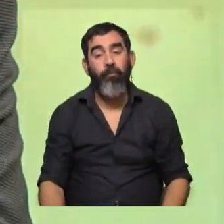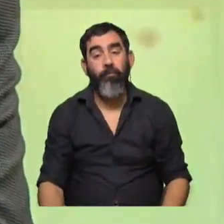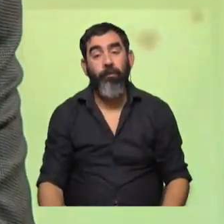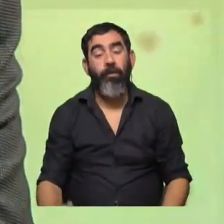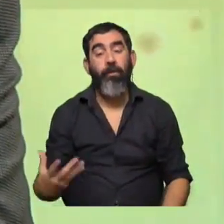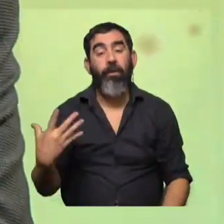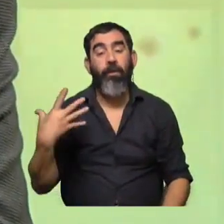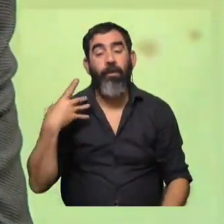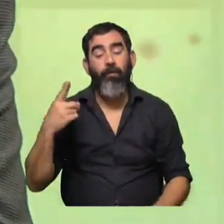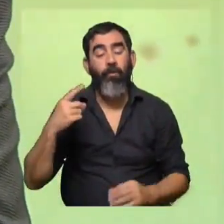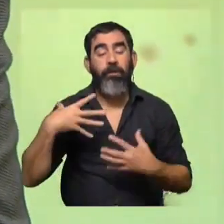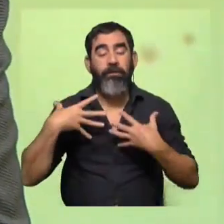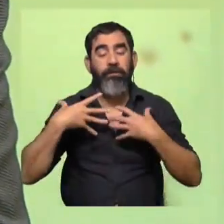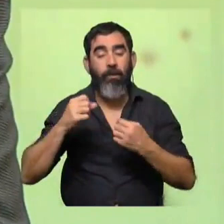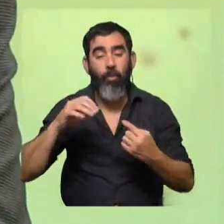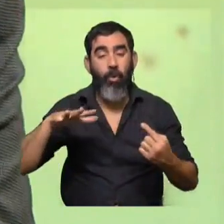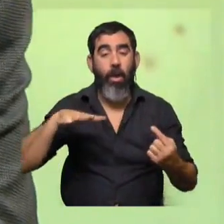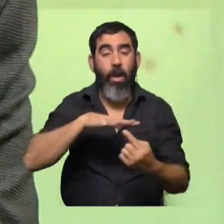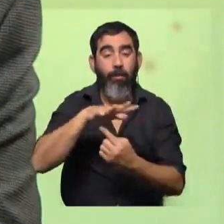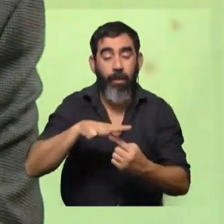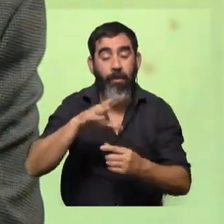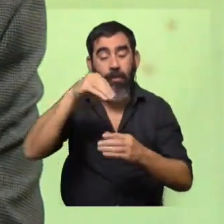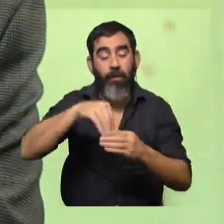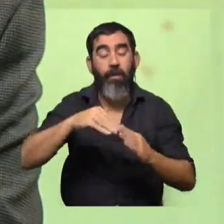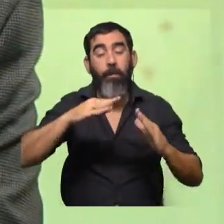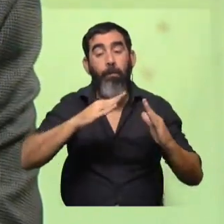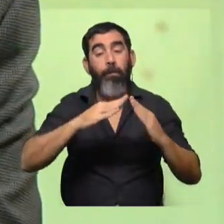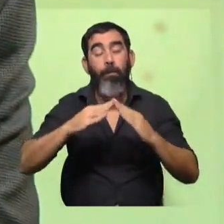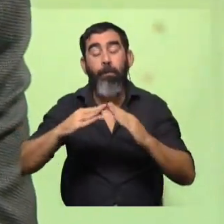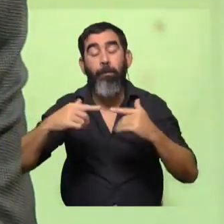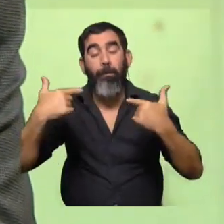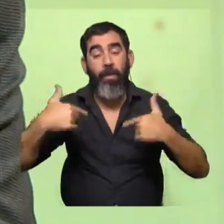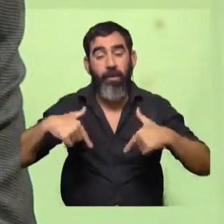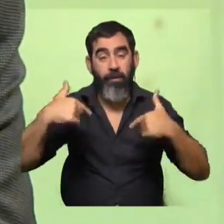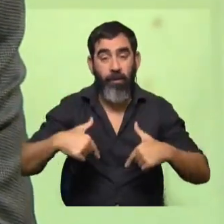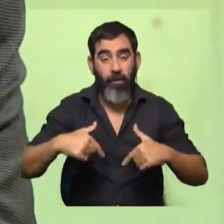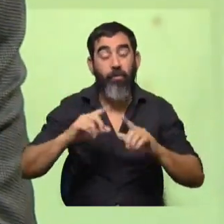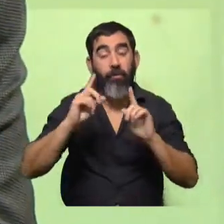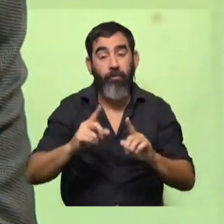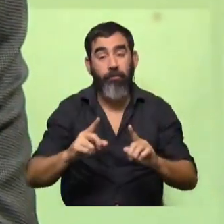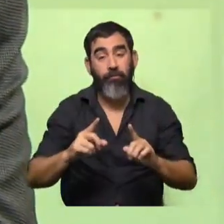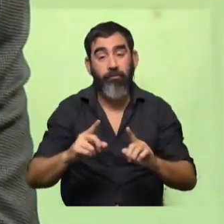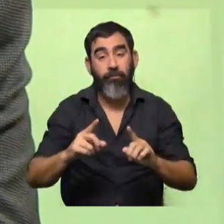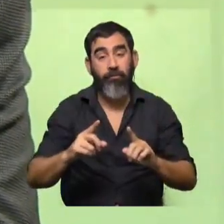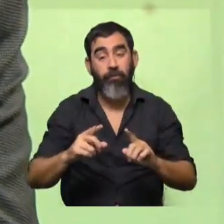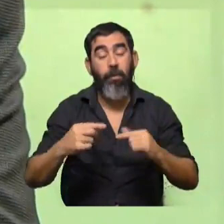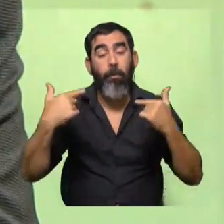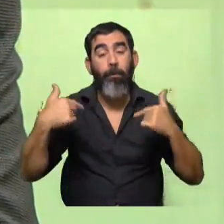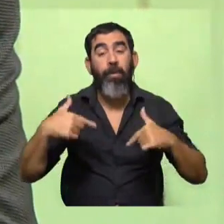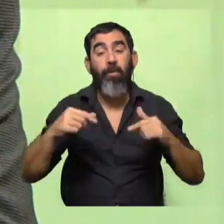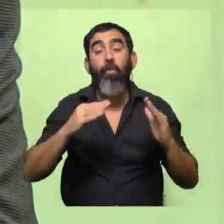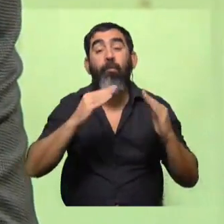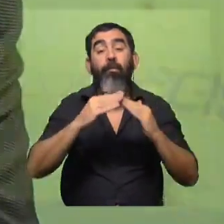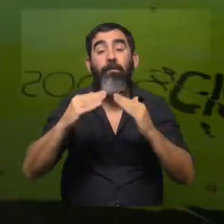Nacional del Medio Ambiente, dentro del Ministerio de Vivienda, Ordenamiento Territorial del Medio Ambiente, hasta ese momento los ministros eran ministros de